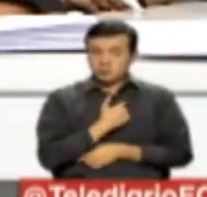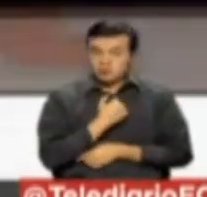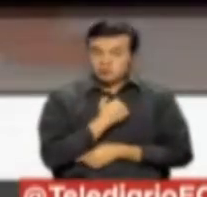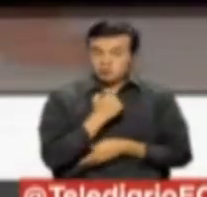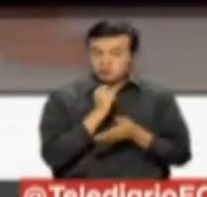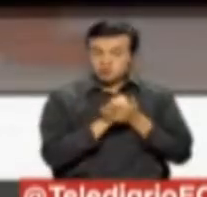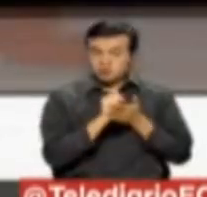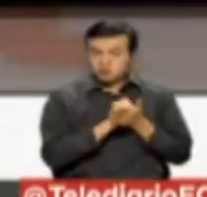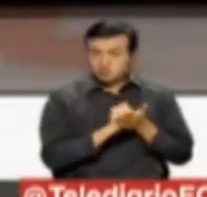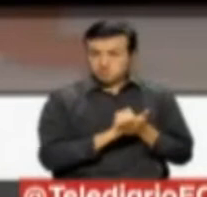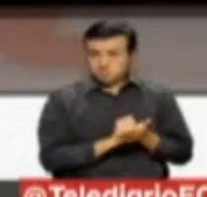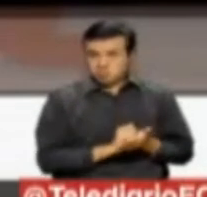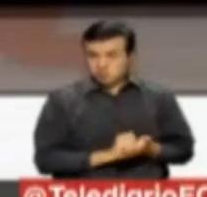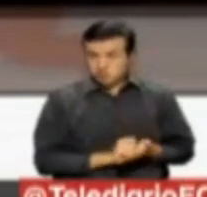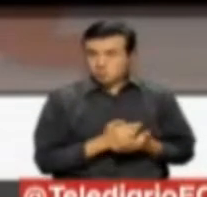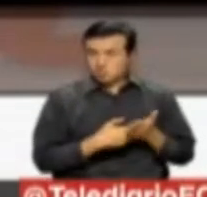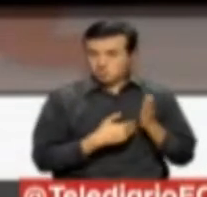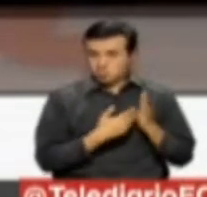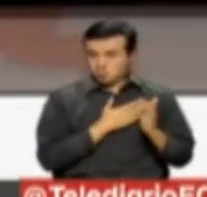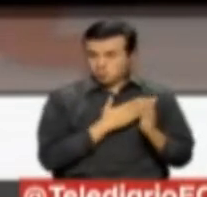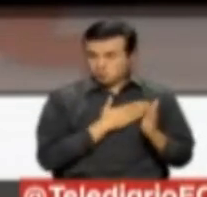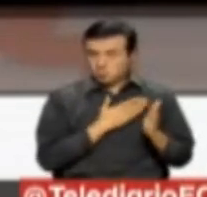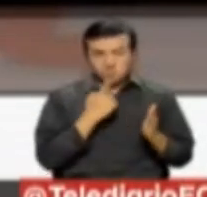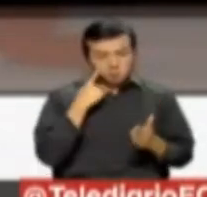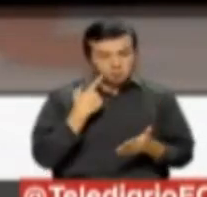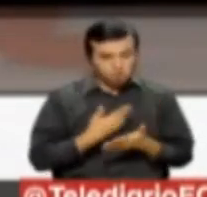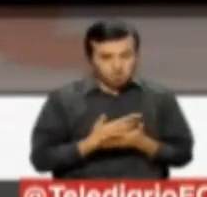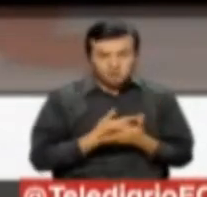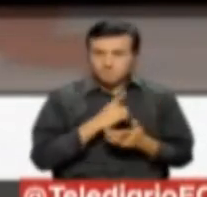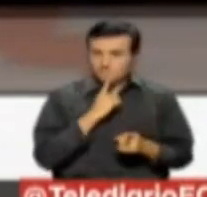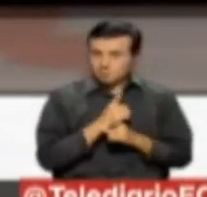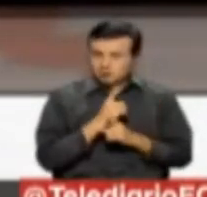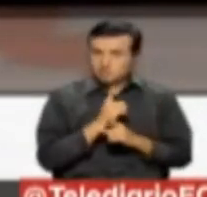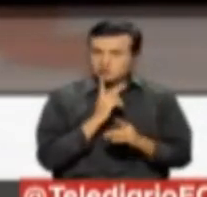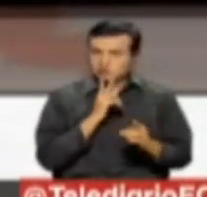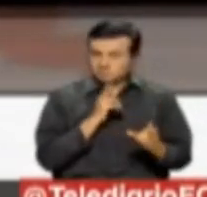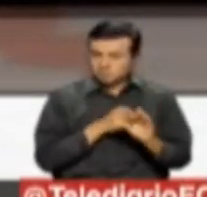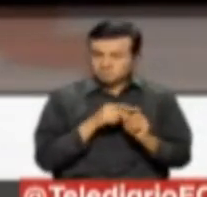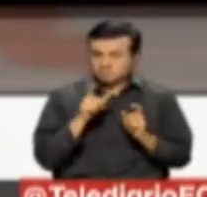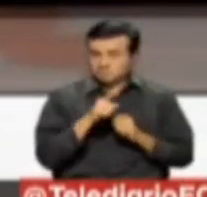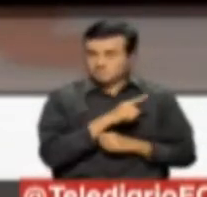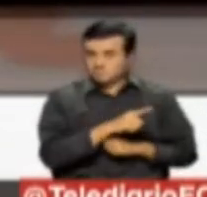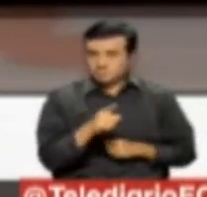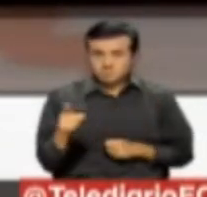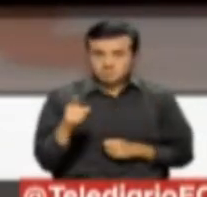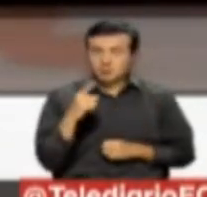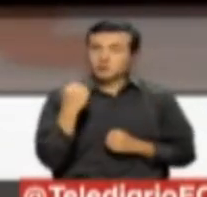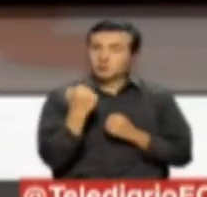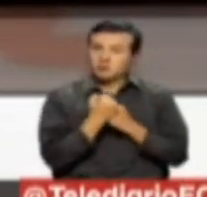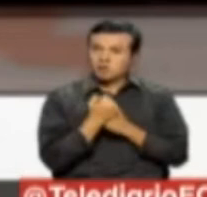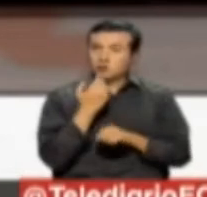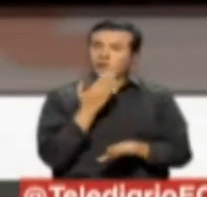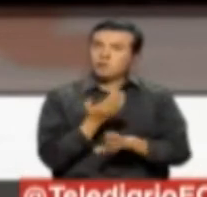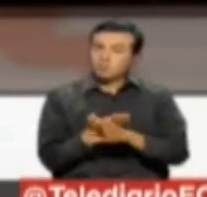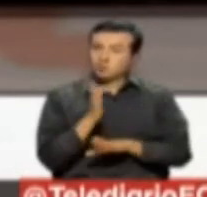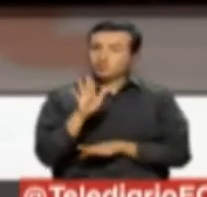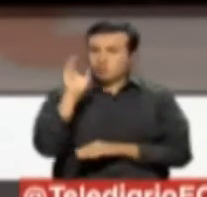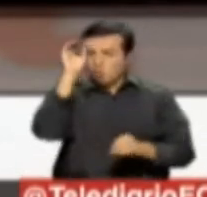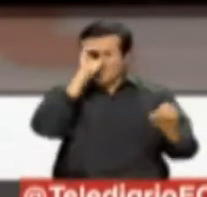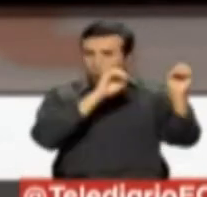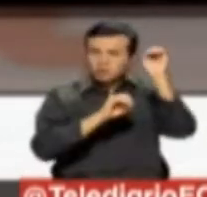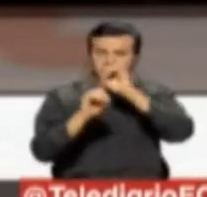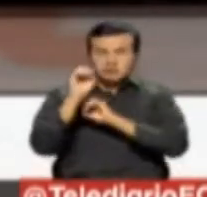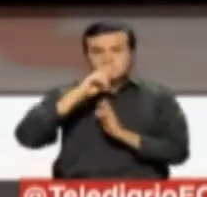busca justamente el tener la confianza y demostrar que existe una participación de la ciudadanía podrá presentar sus observaciones